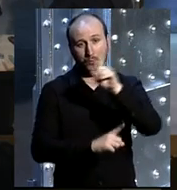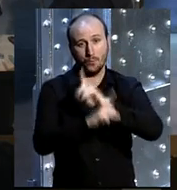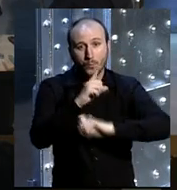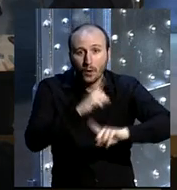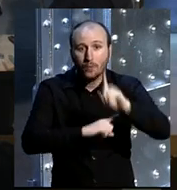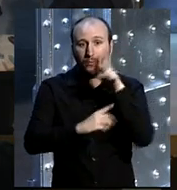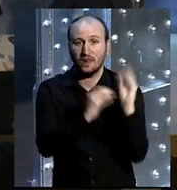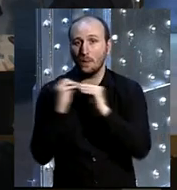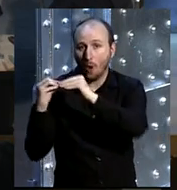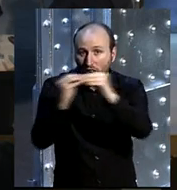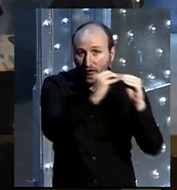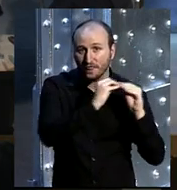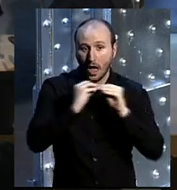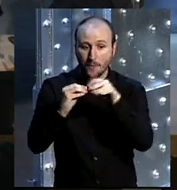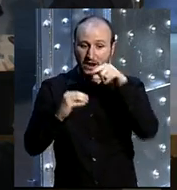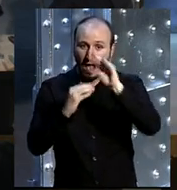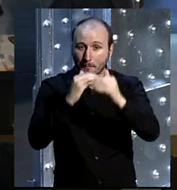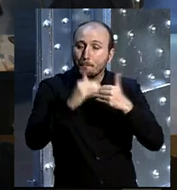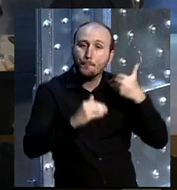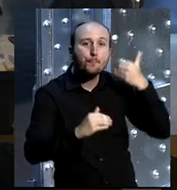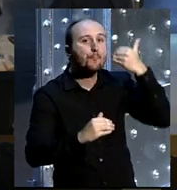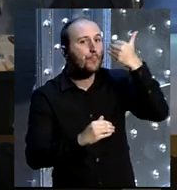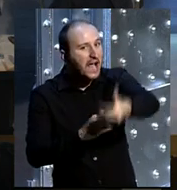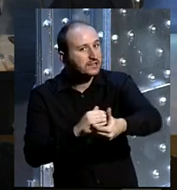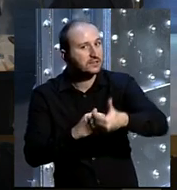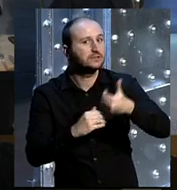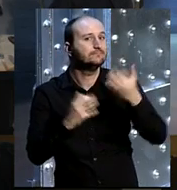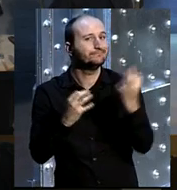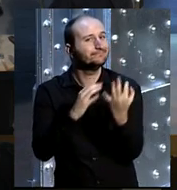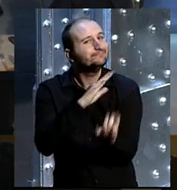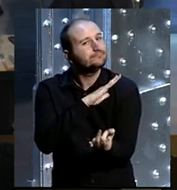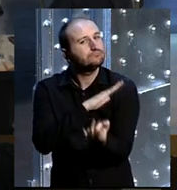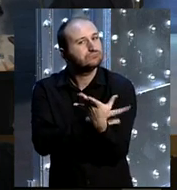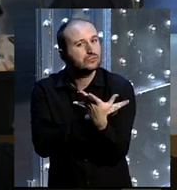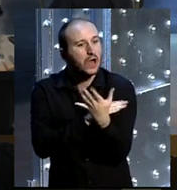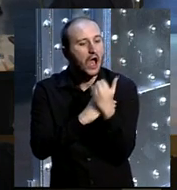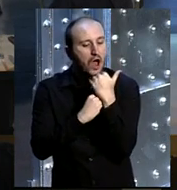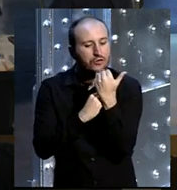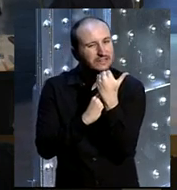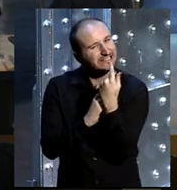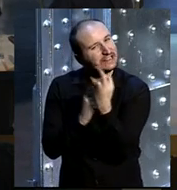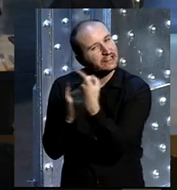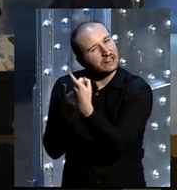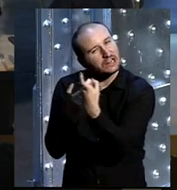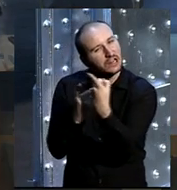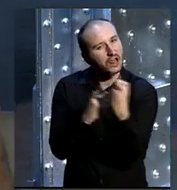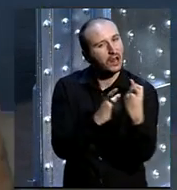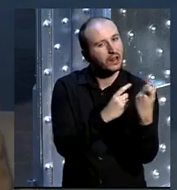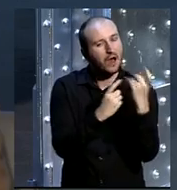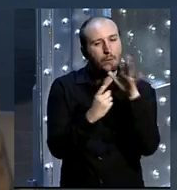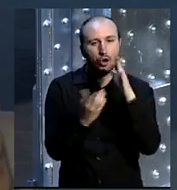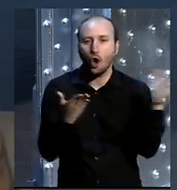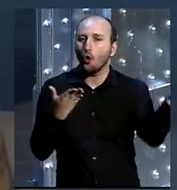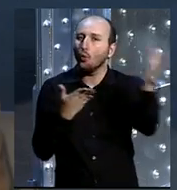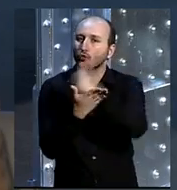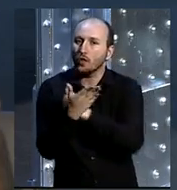en este tema, pero más allá de ello lo que hay es una necesidad, digamos, de afrontar todos los temas que